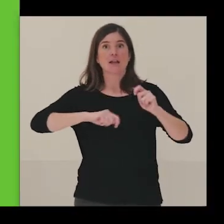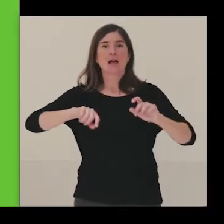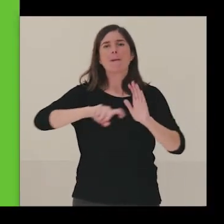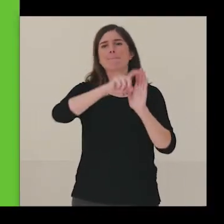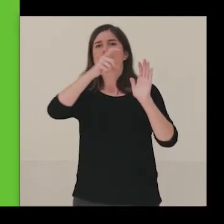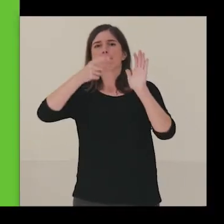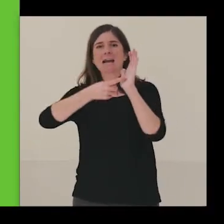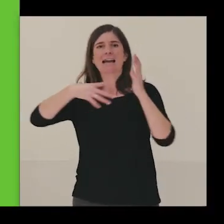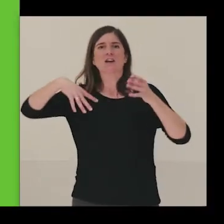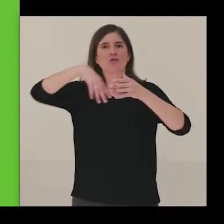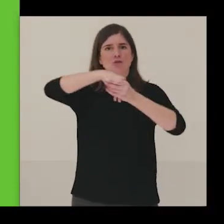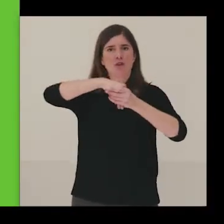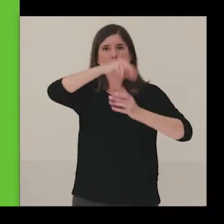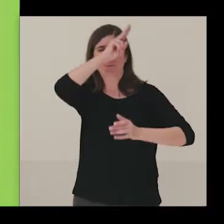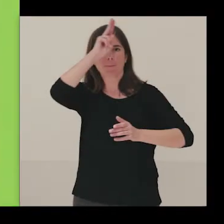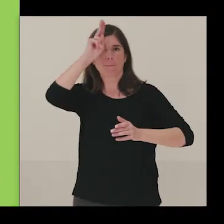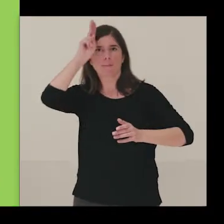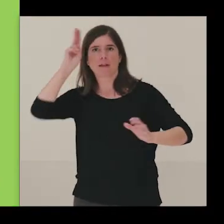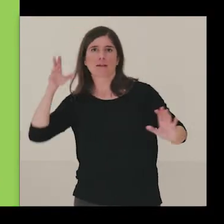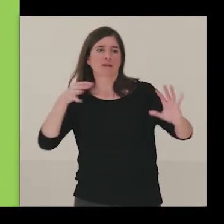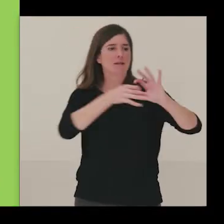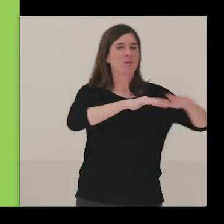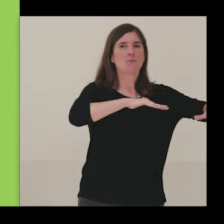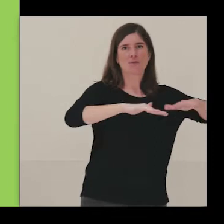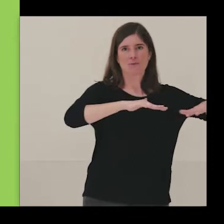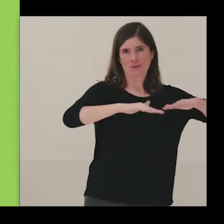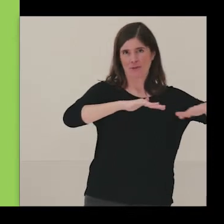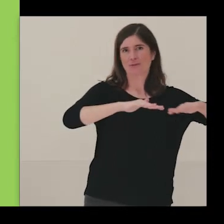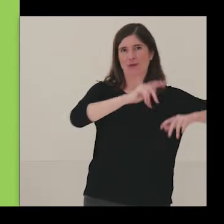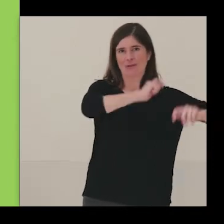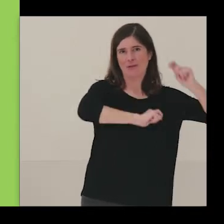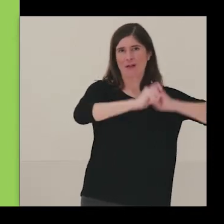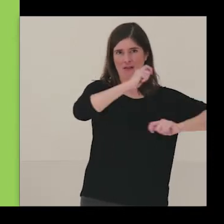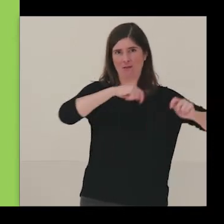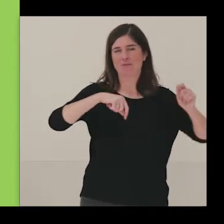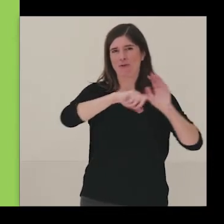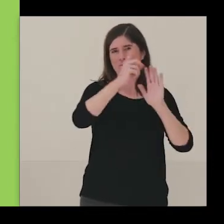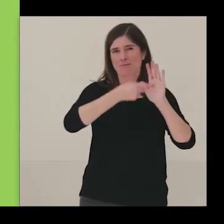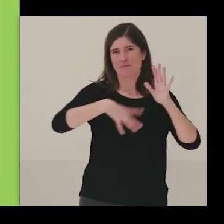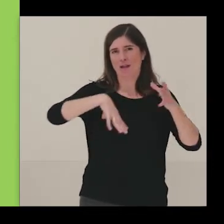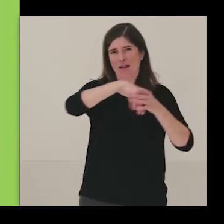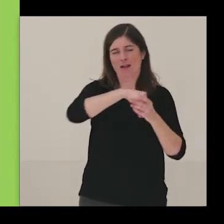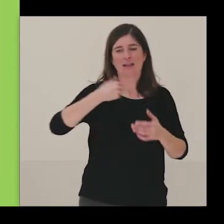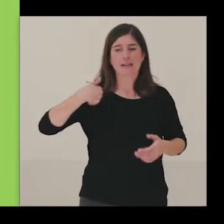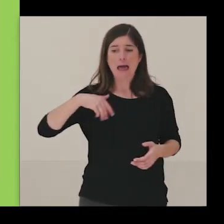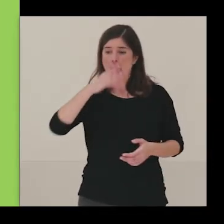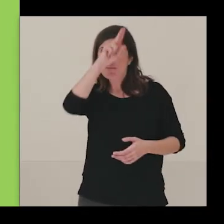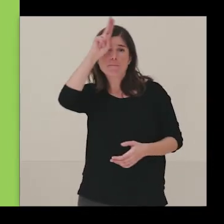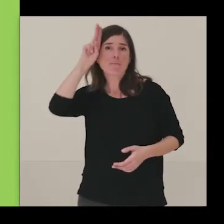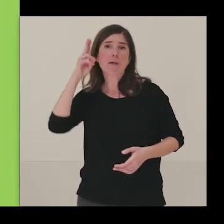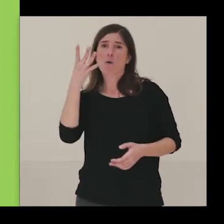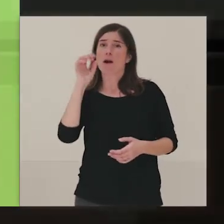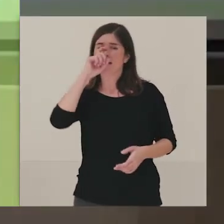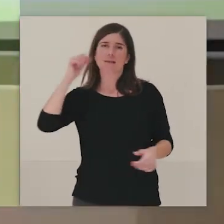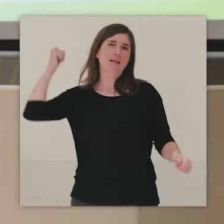Madrid, pertenece al movimiento asociativo Plena Inclusión y somos una organización que en la Comunidad de Madrid tenemos más de 40 años de